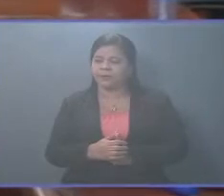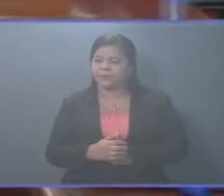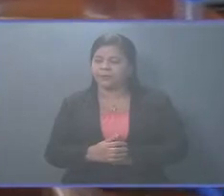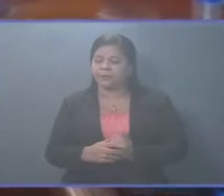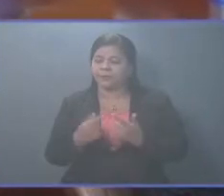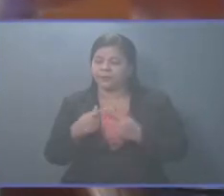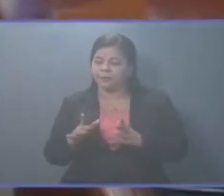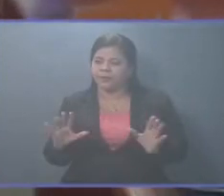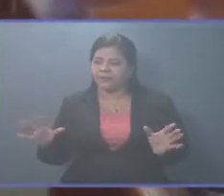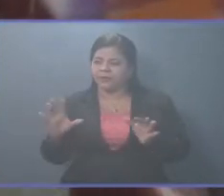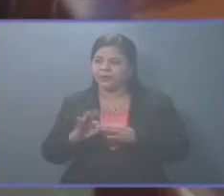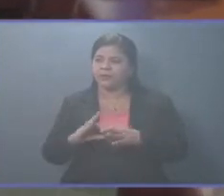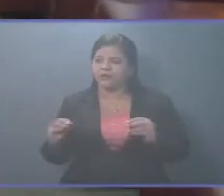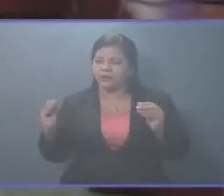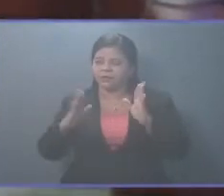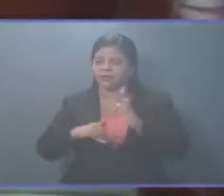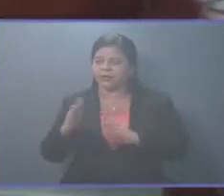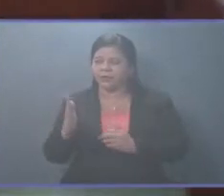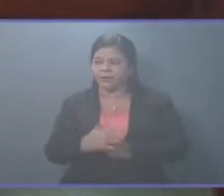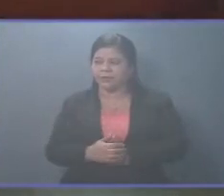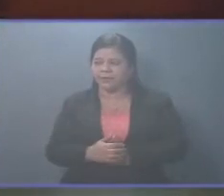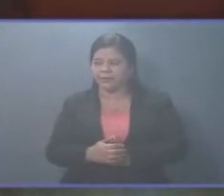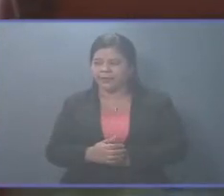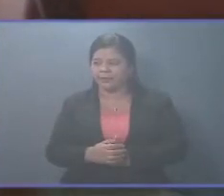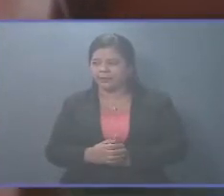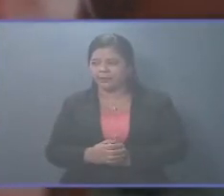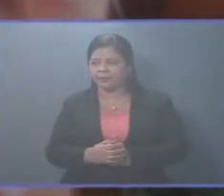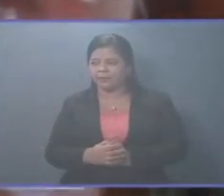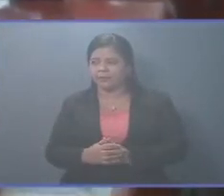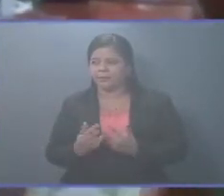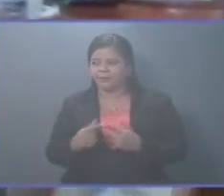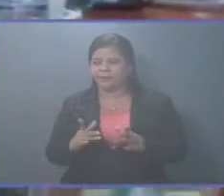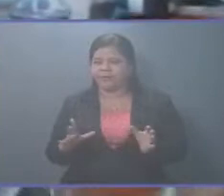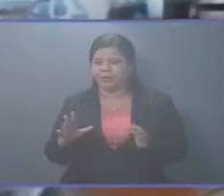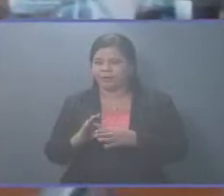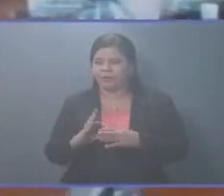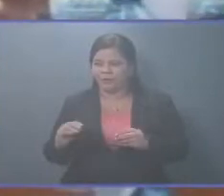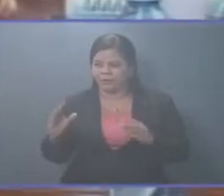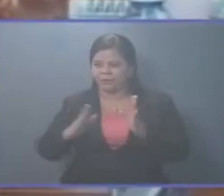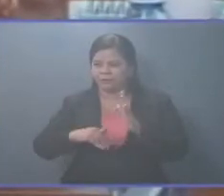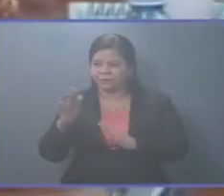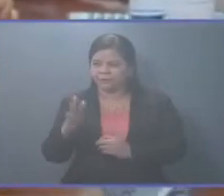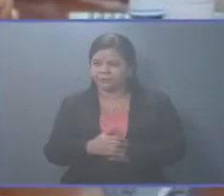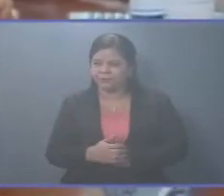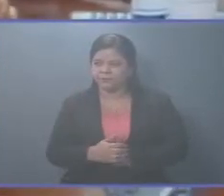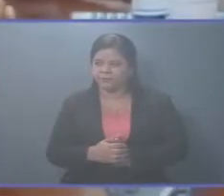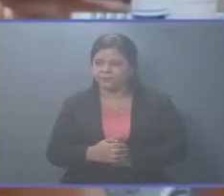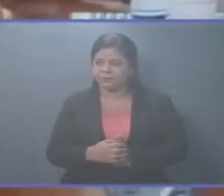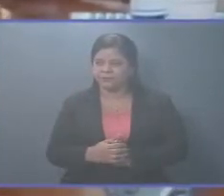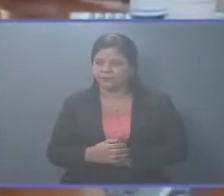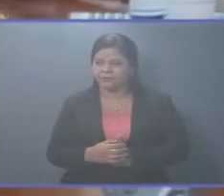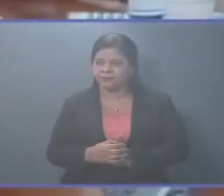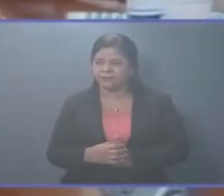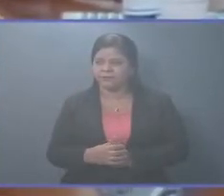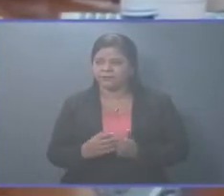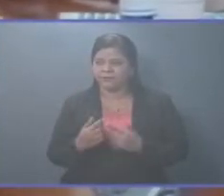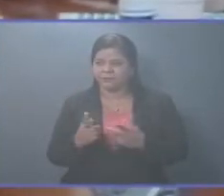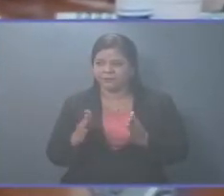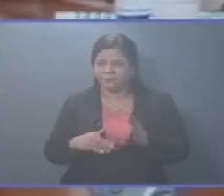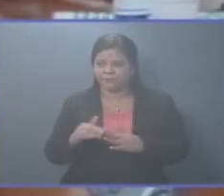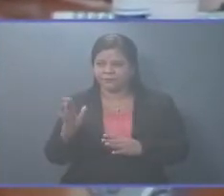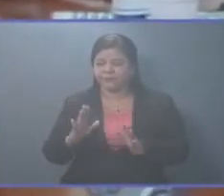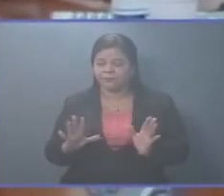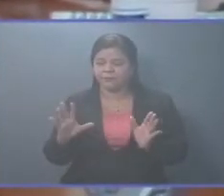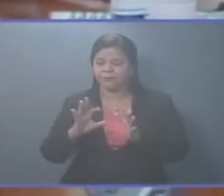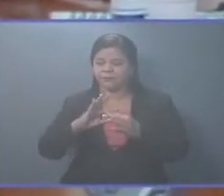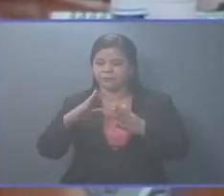qué solo AstraZeneca y Pfizer, ¿verdad? Pero en las reuniones sí se ha tomado en cuenta, se ha hablado dentro del